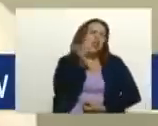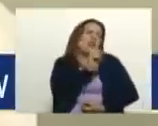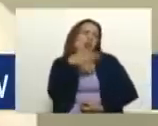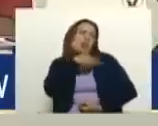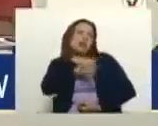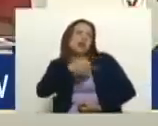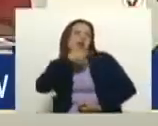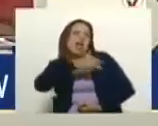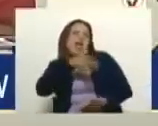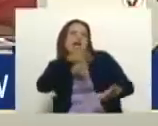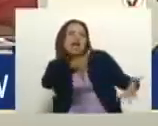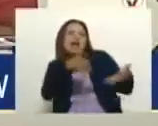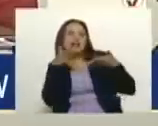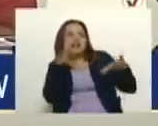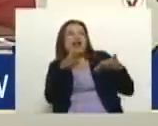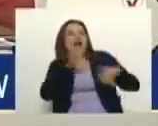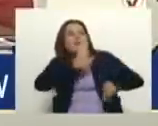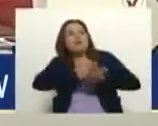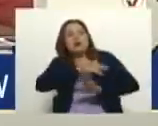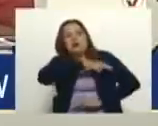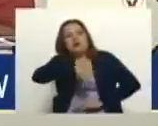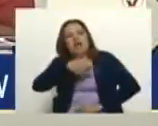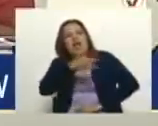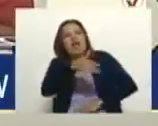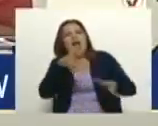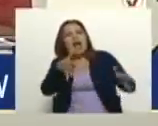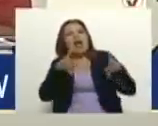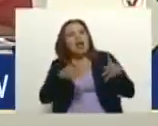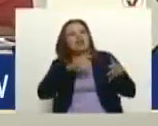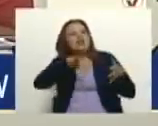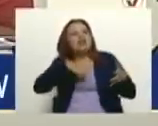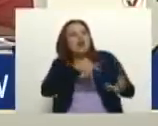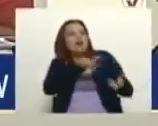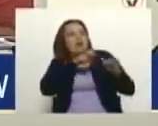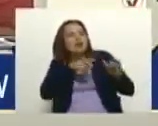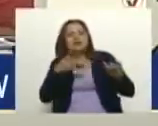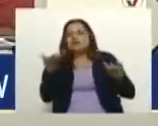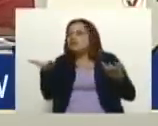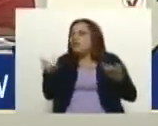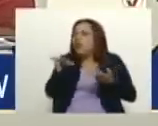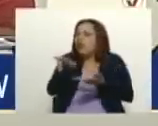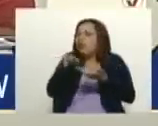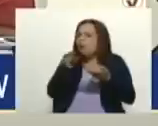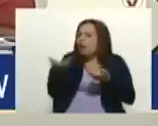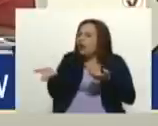imponernos porque una vez que ganemos la primaria vamos a cobrar. Yo sé que van a cobrar.